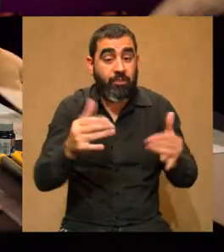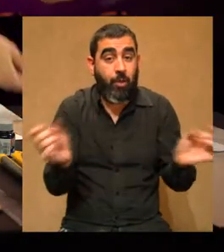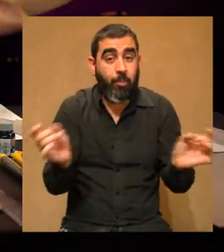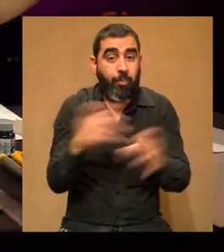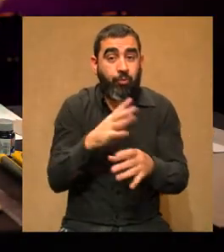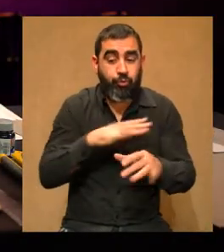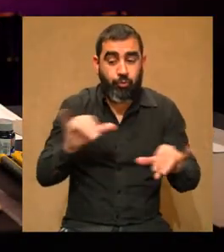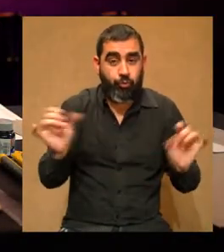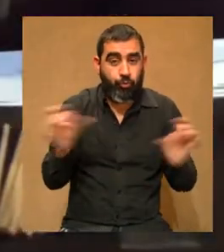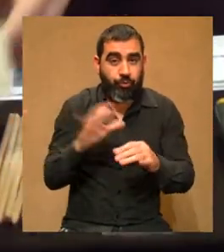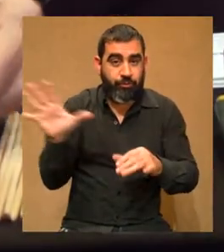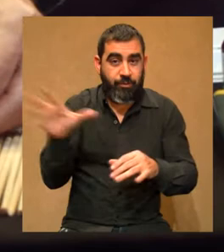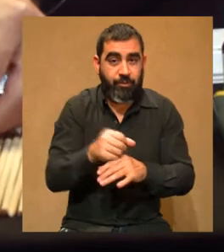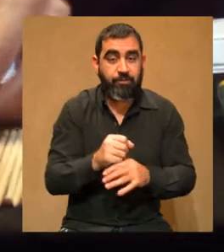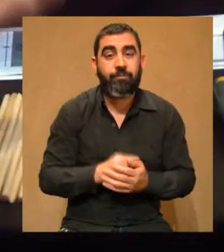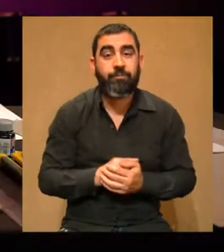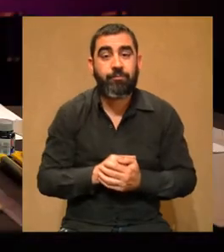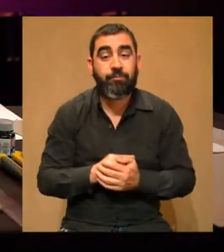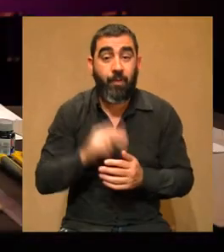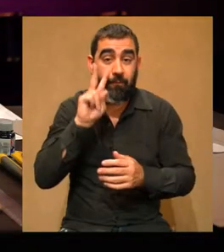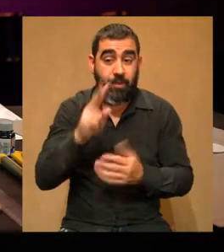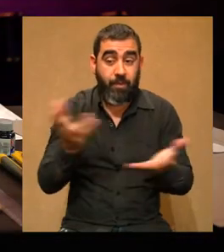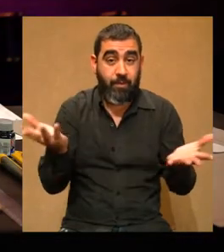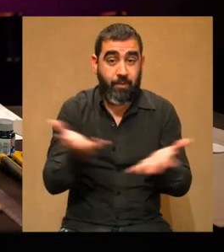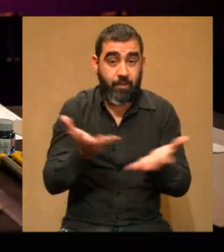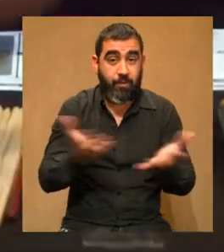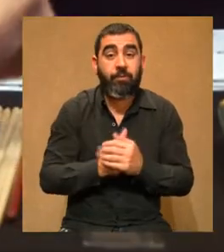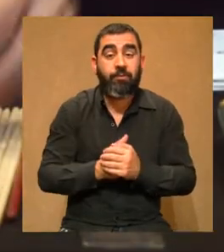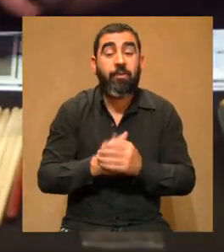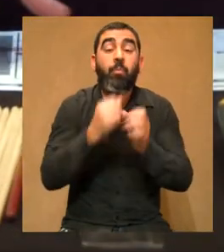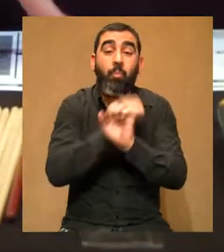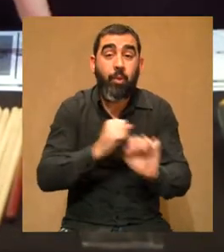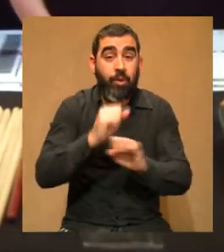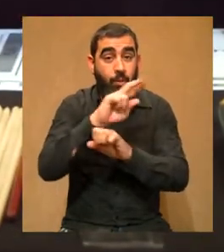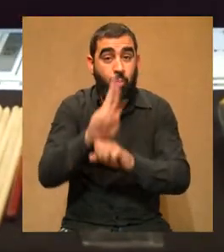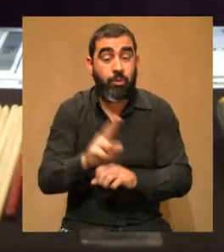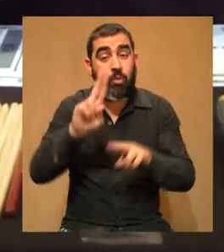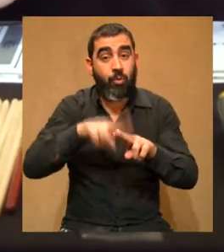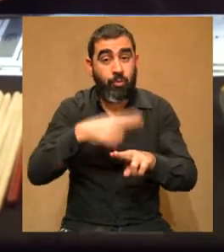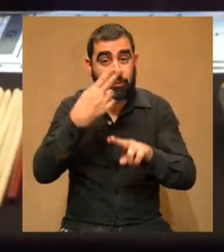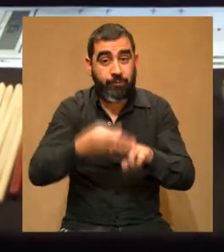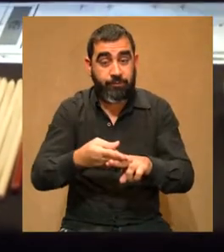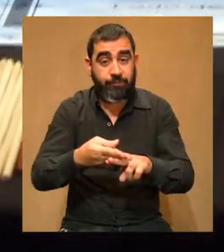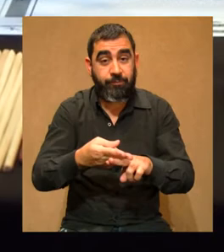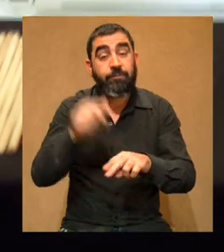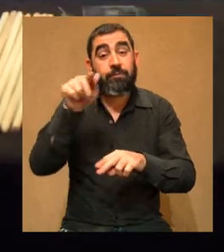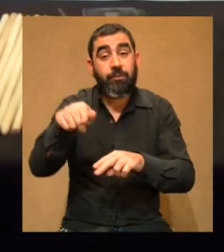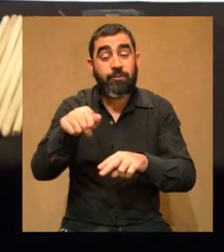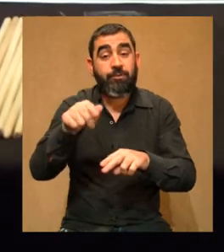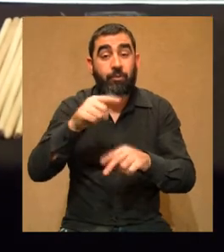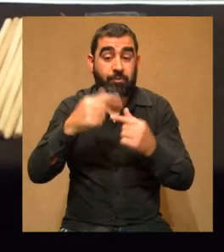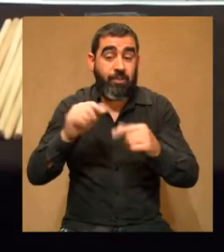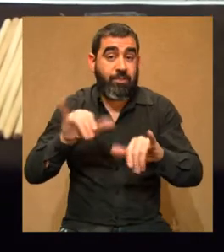acá yo ya tengo todos los moldes cortados como ven acá podemos utilizar de nuevo estos